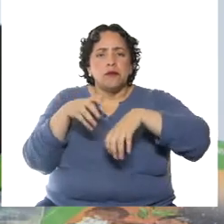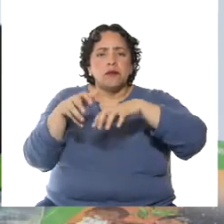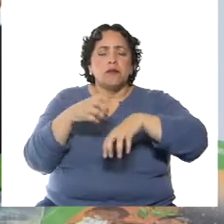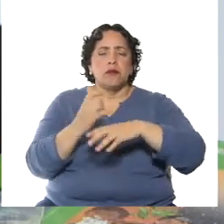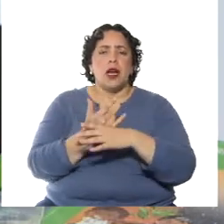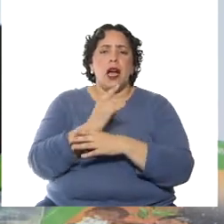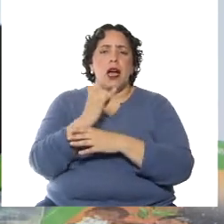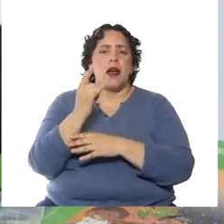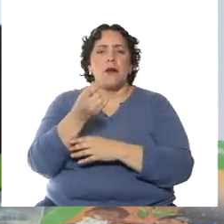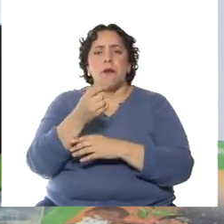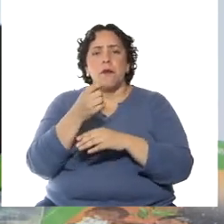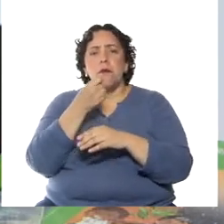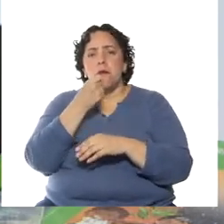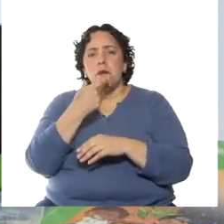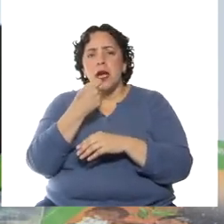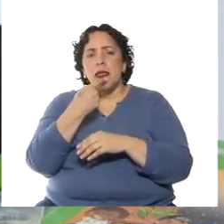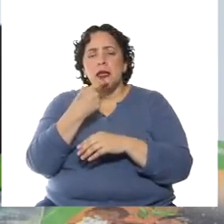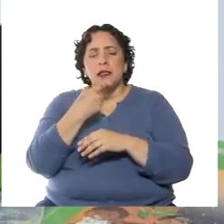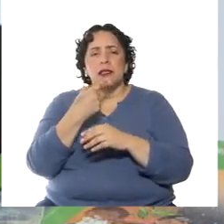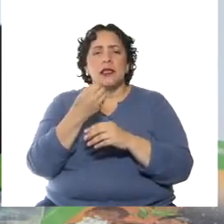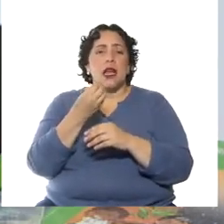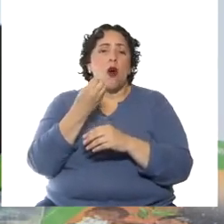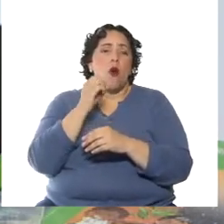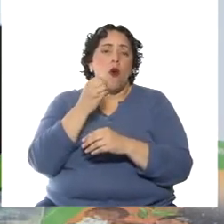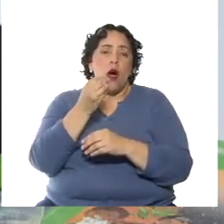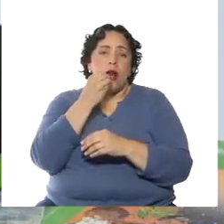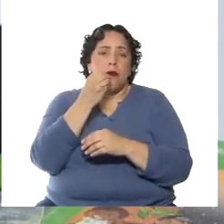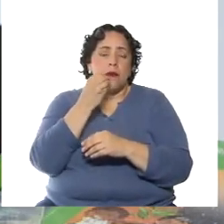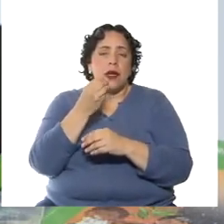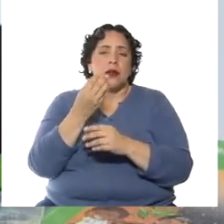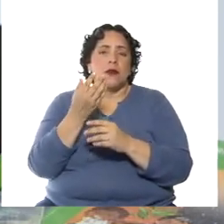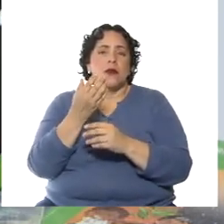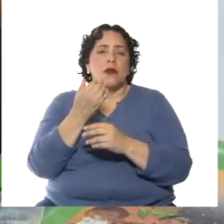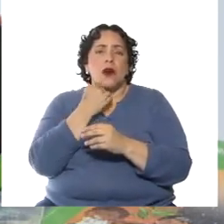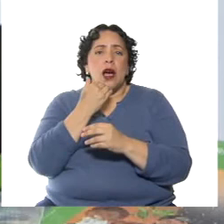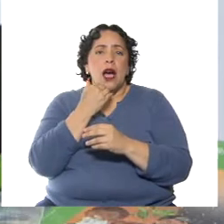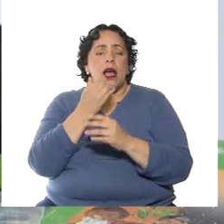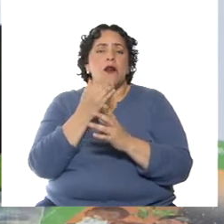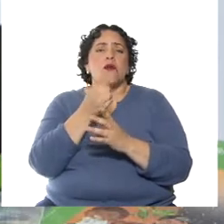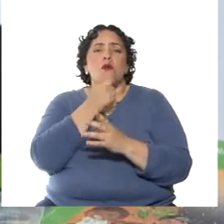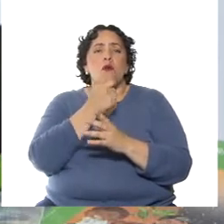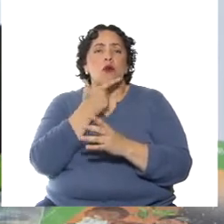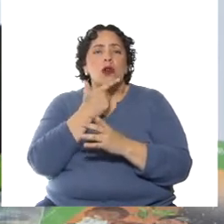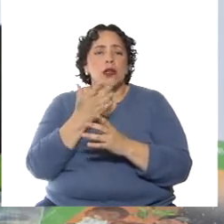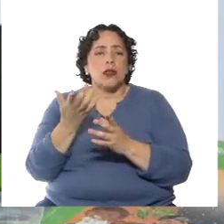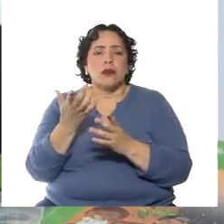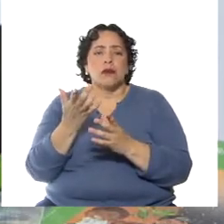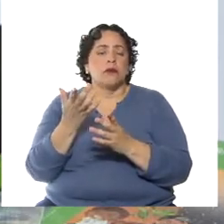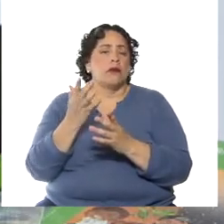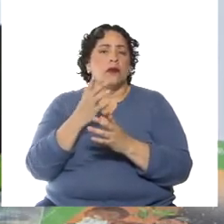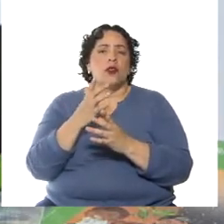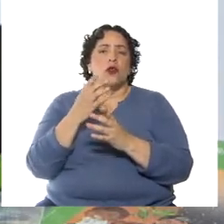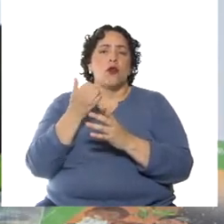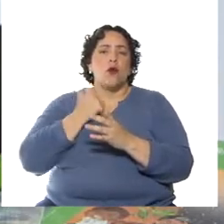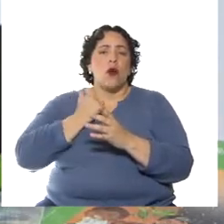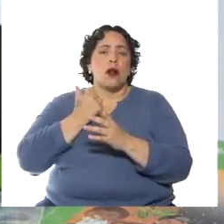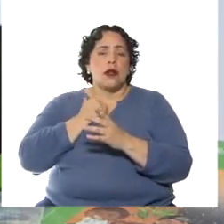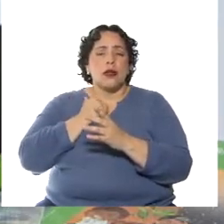sea medicinal, bien sea que produzca algún tipo de alimento o de las ornamentales que decoran. También, y por supuesto,